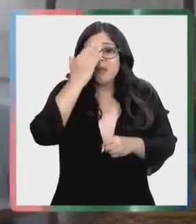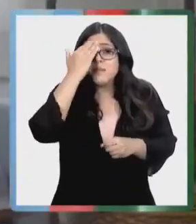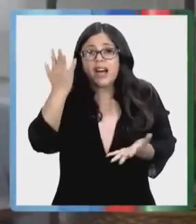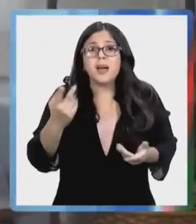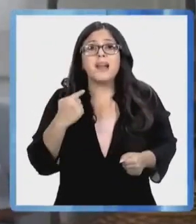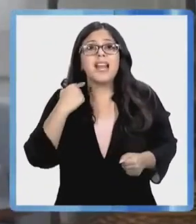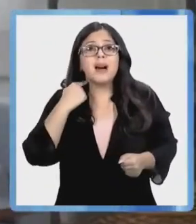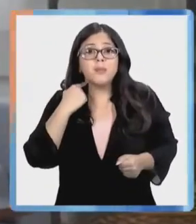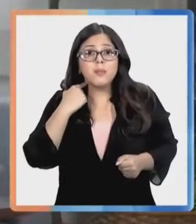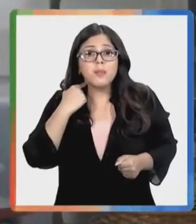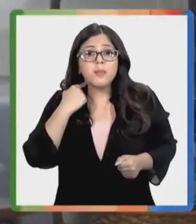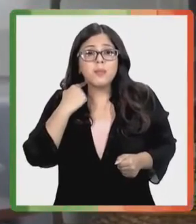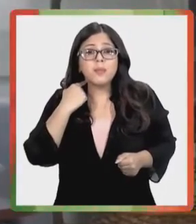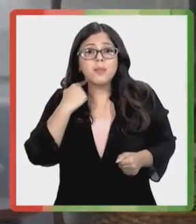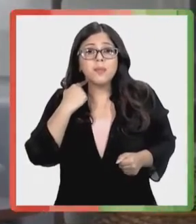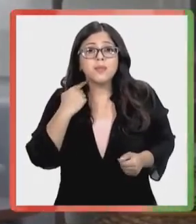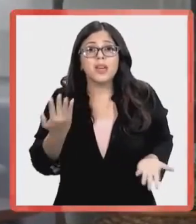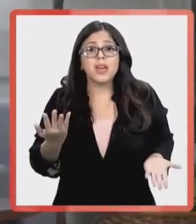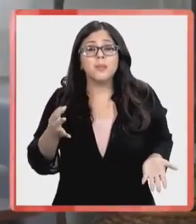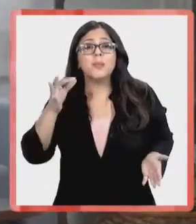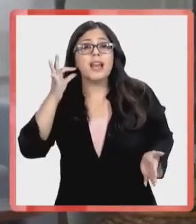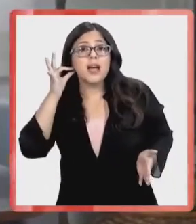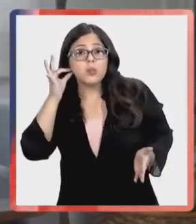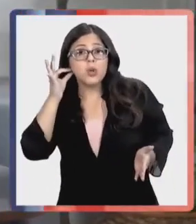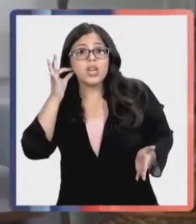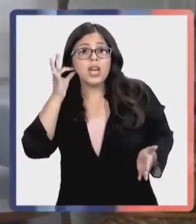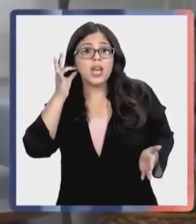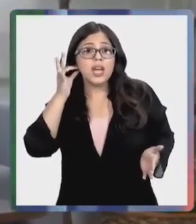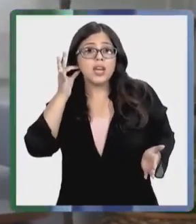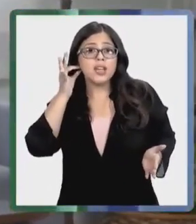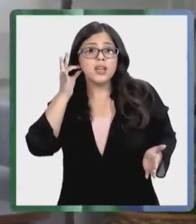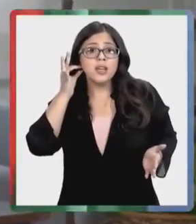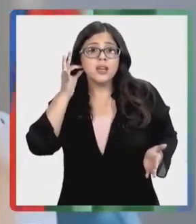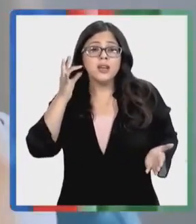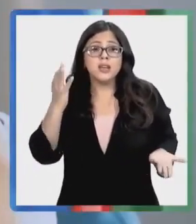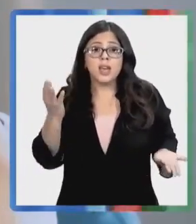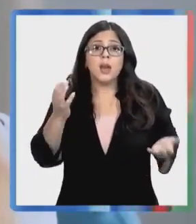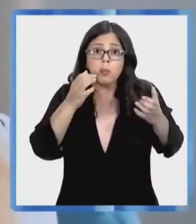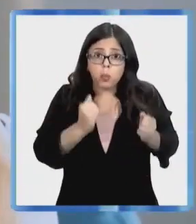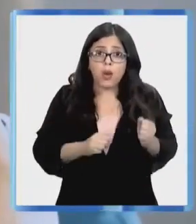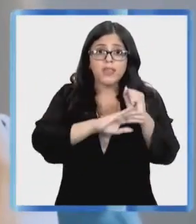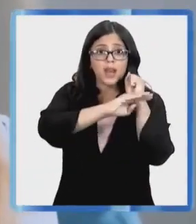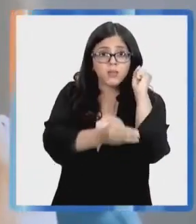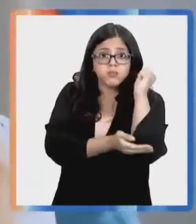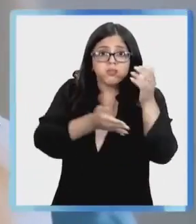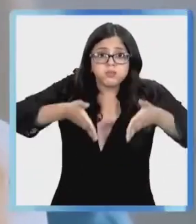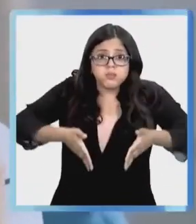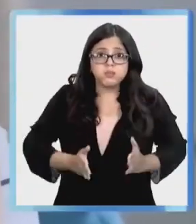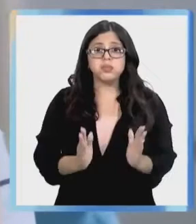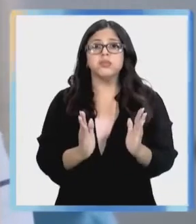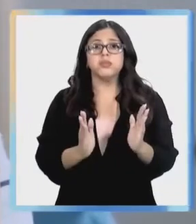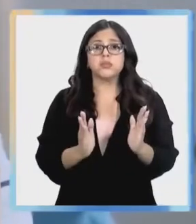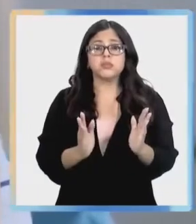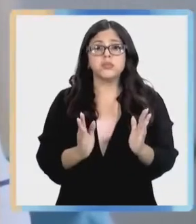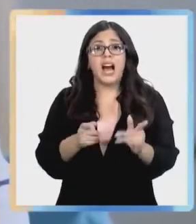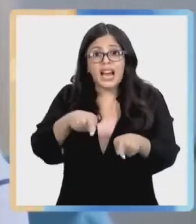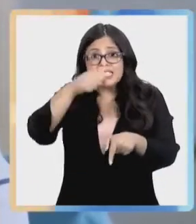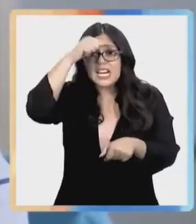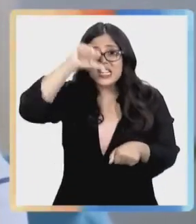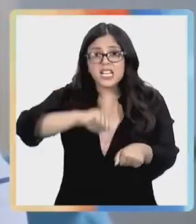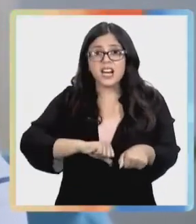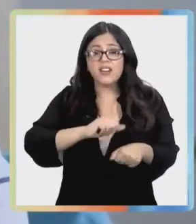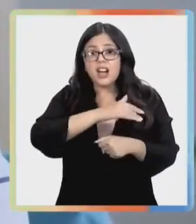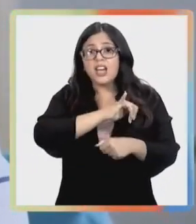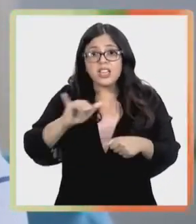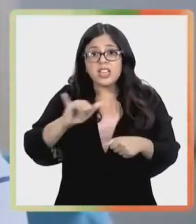edad fértil, que durante décadas las castigaban solo por estar en edad fértil. O sea, tuvieron un paraíso. Ahora las cosas después de la pandemia